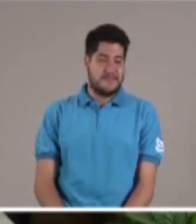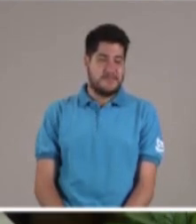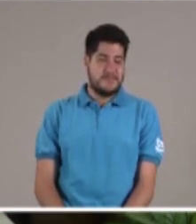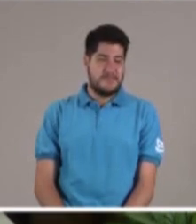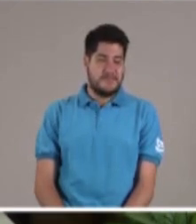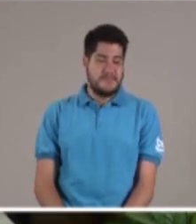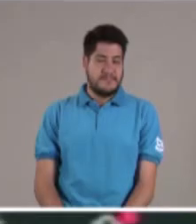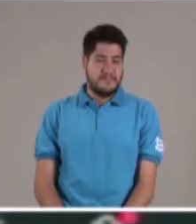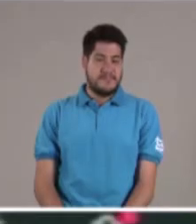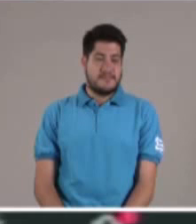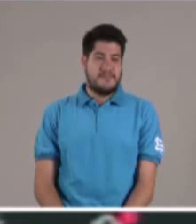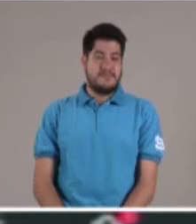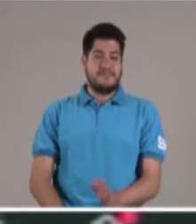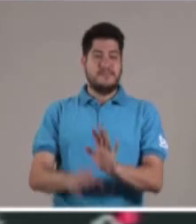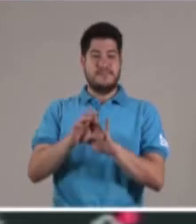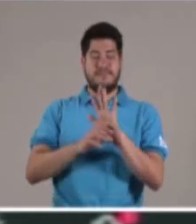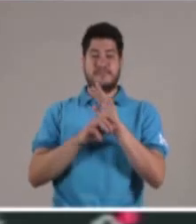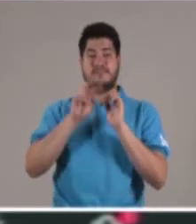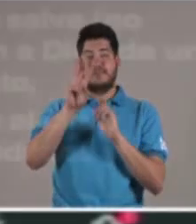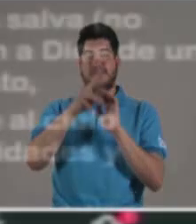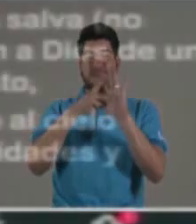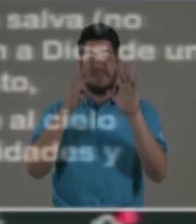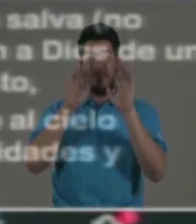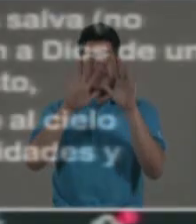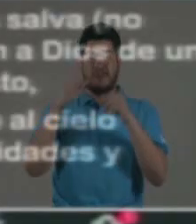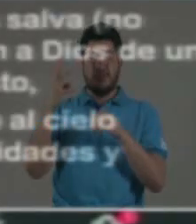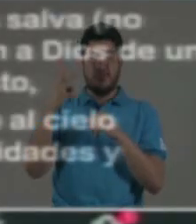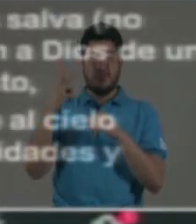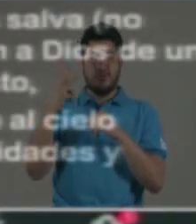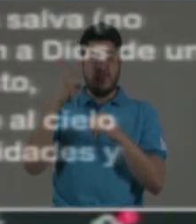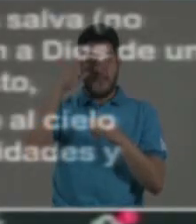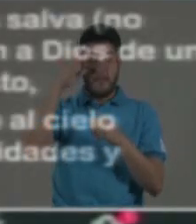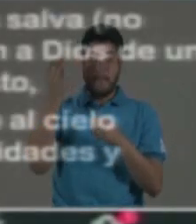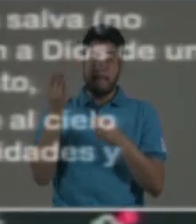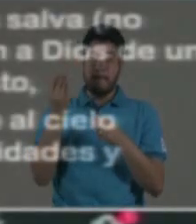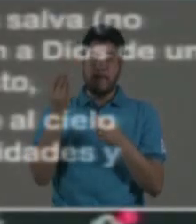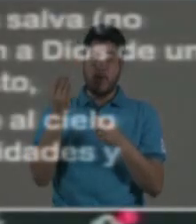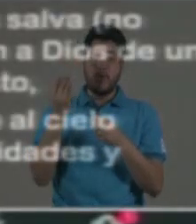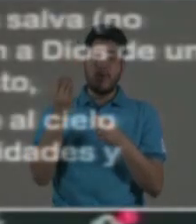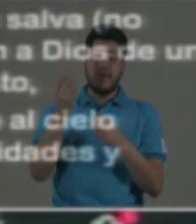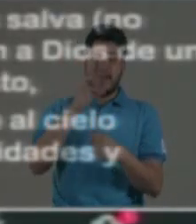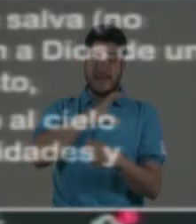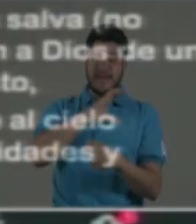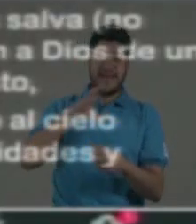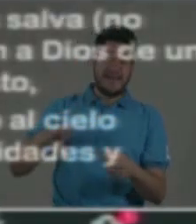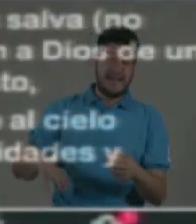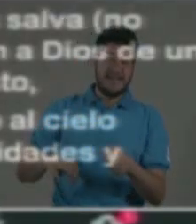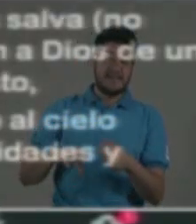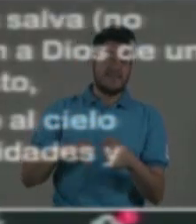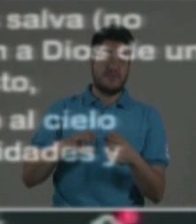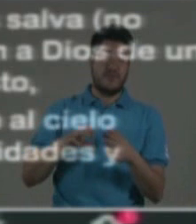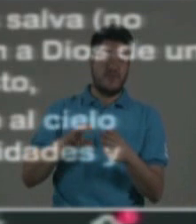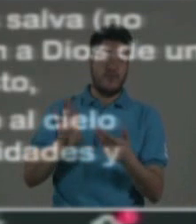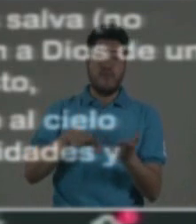tres dieciocho porque también Cristo murió por los pecados una sola vez